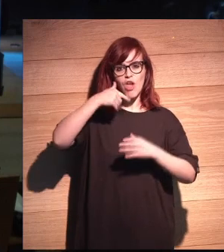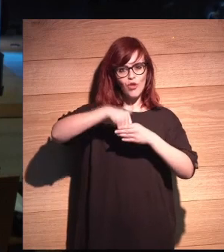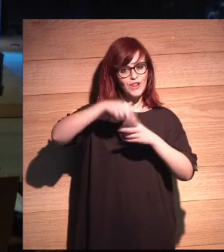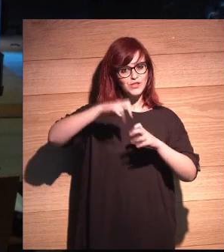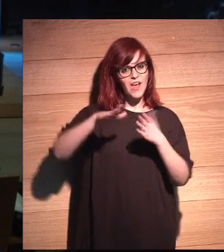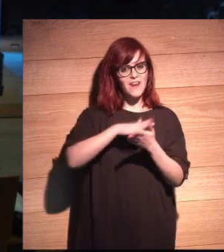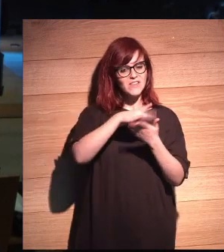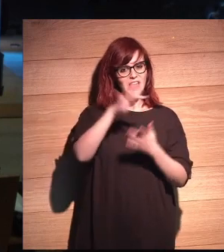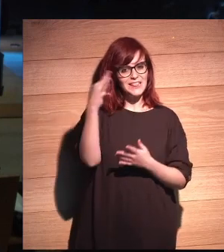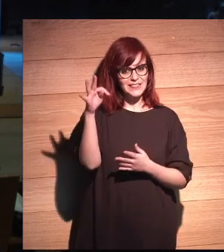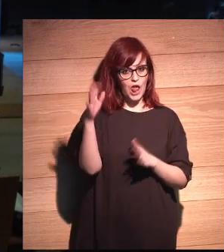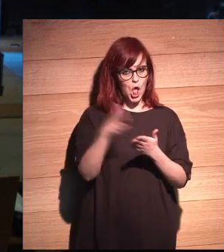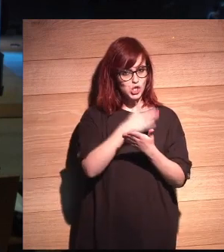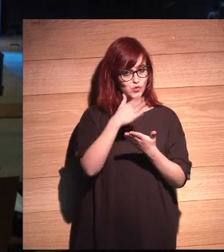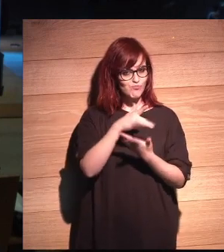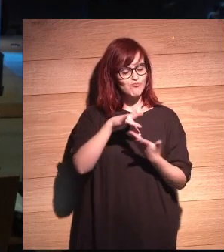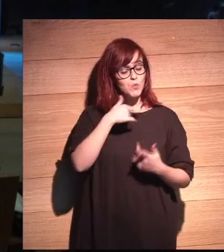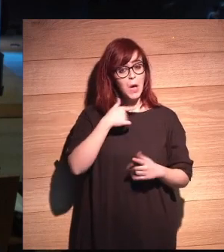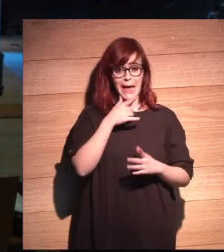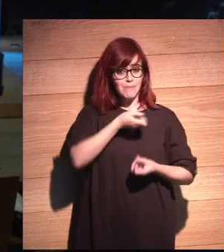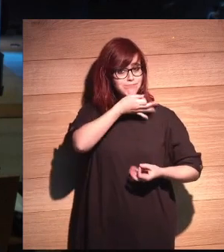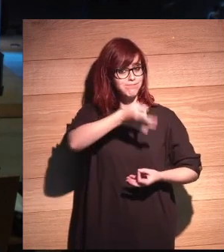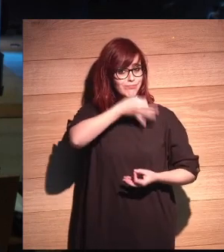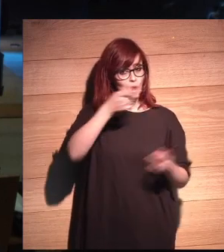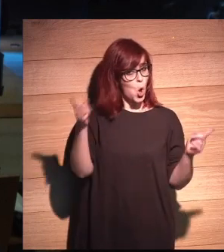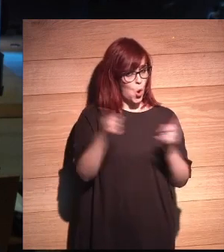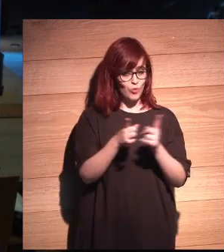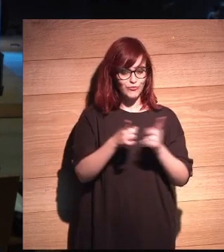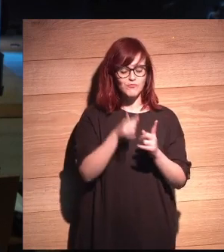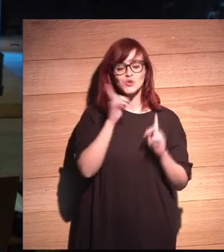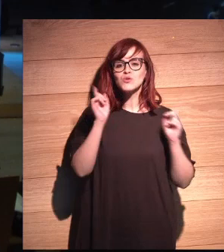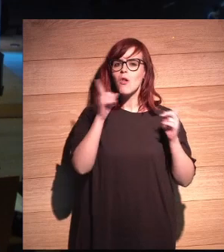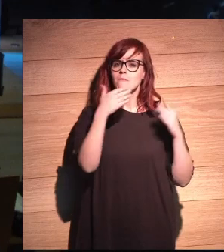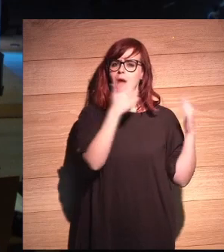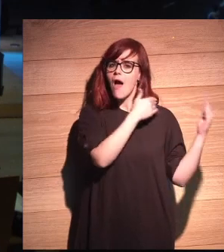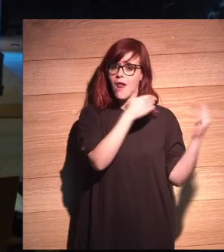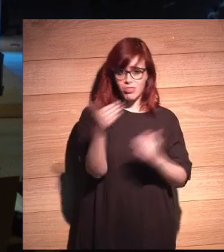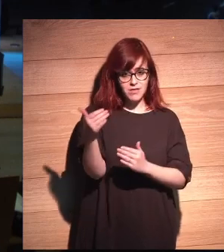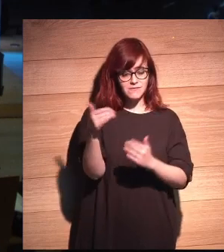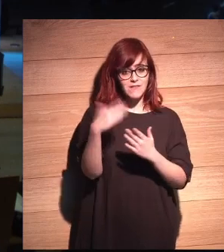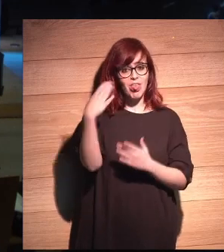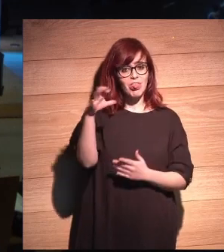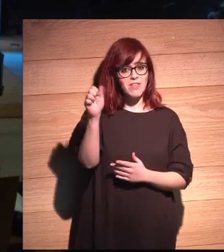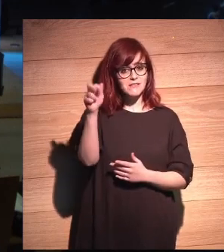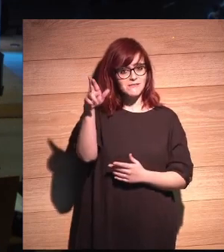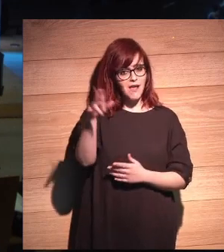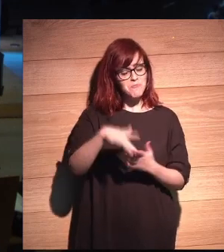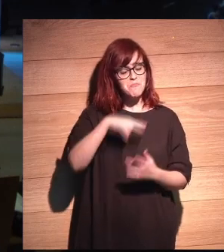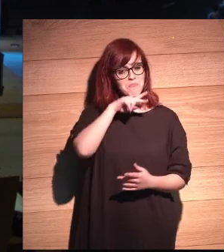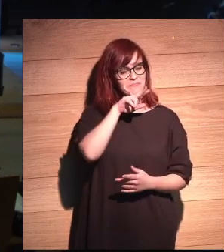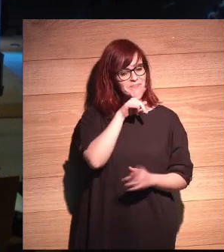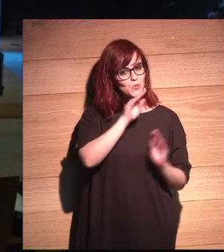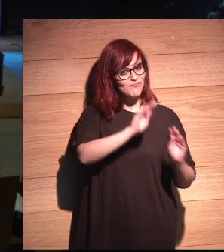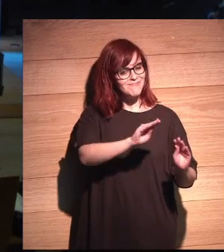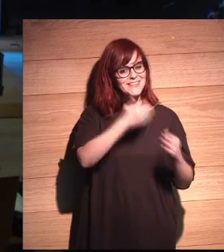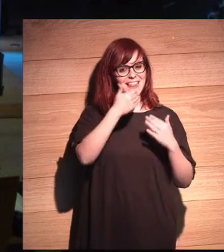revista Telos. Mi intervención va a ser breve y solo para agradecer a César sus palabras y